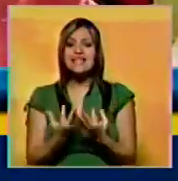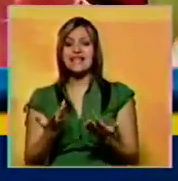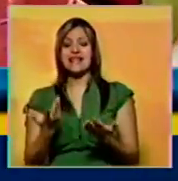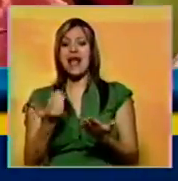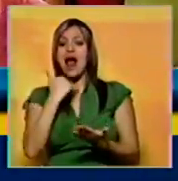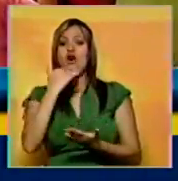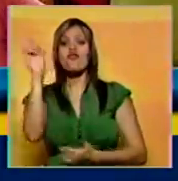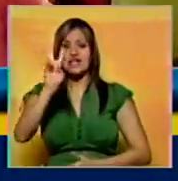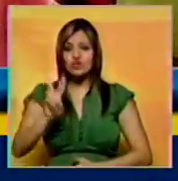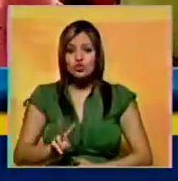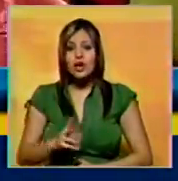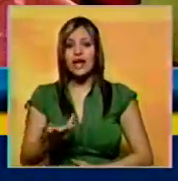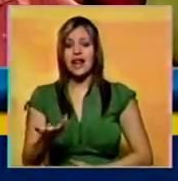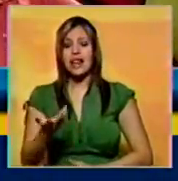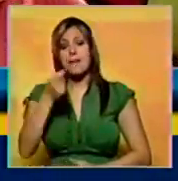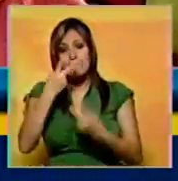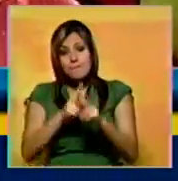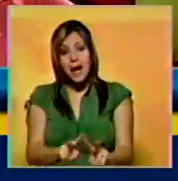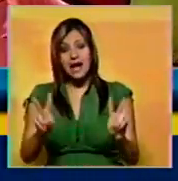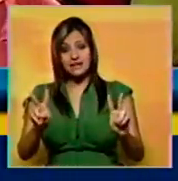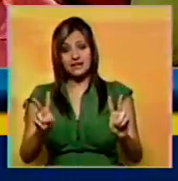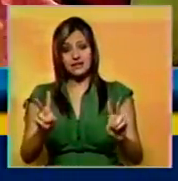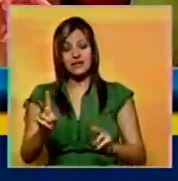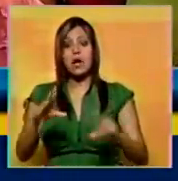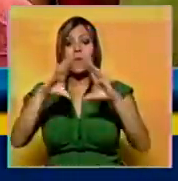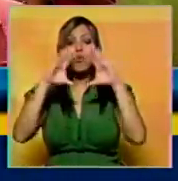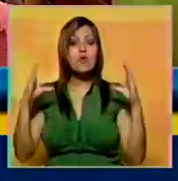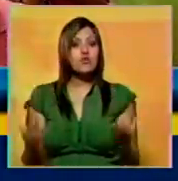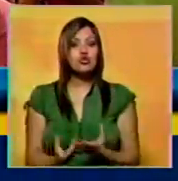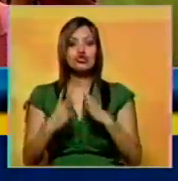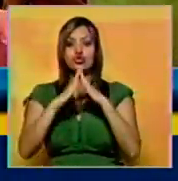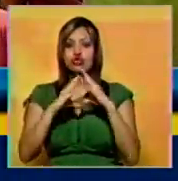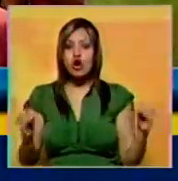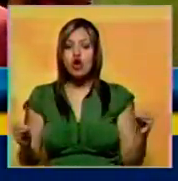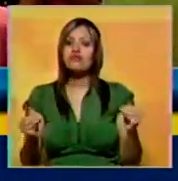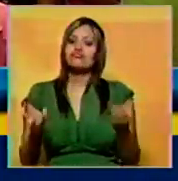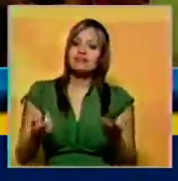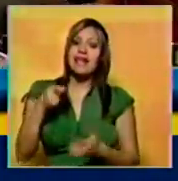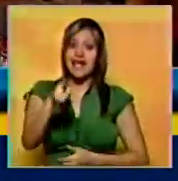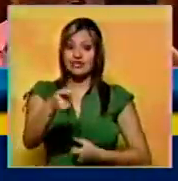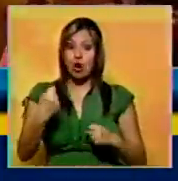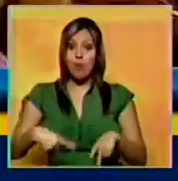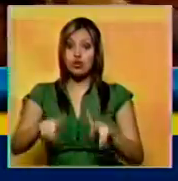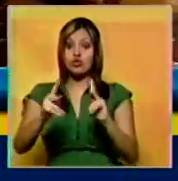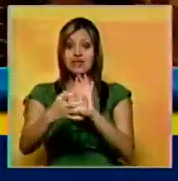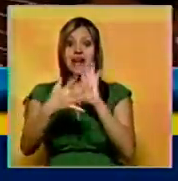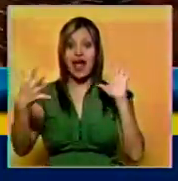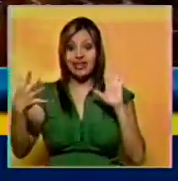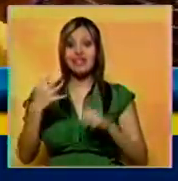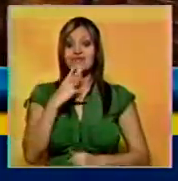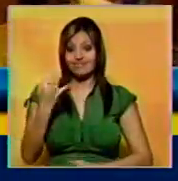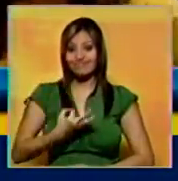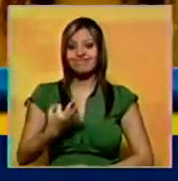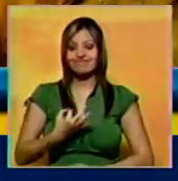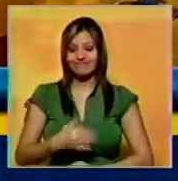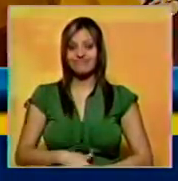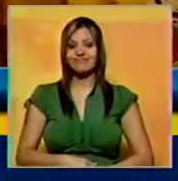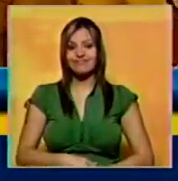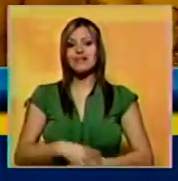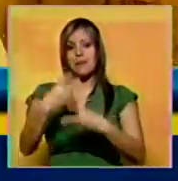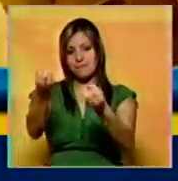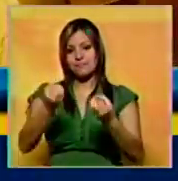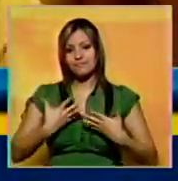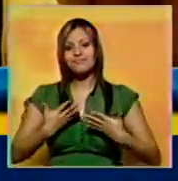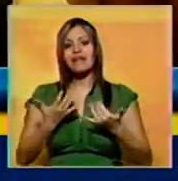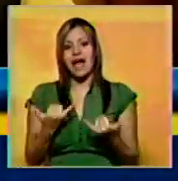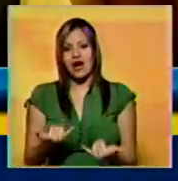por nuestra Venezuela por nuestra paz por el mundo entero Entonces es una oportunidad muy grande de verdad que que nos brinda